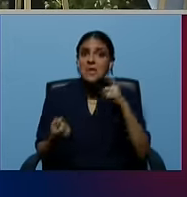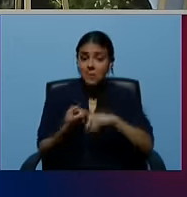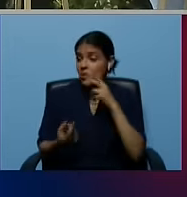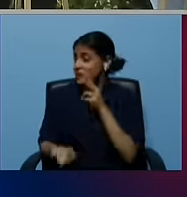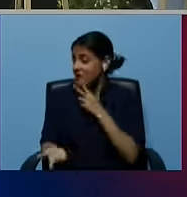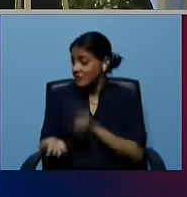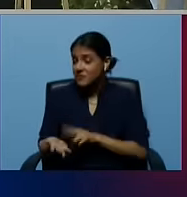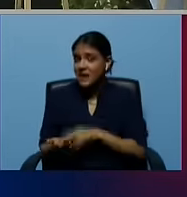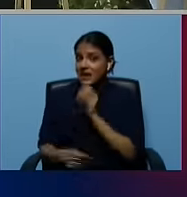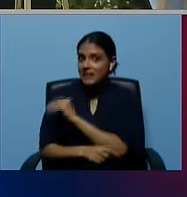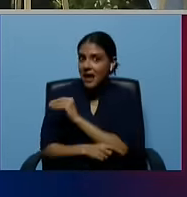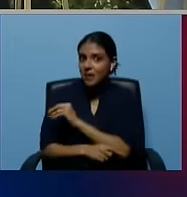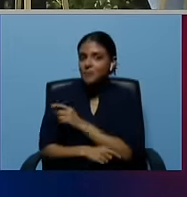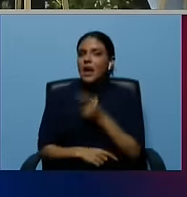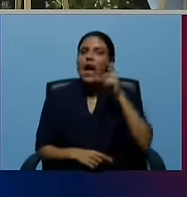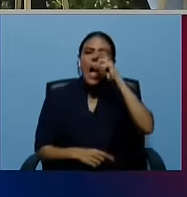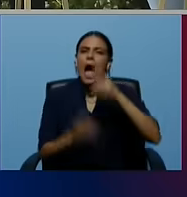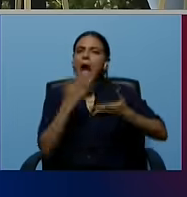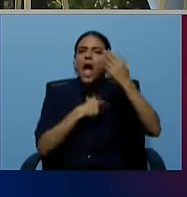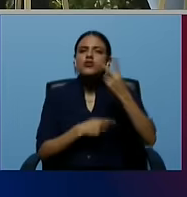años 90,